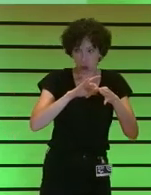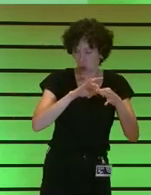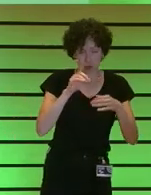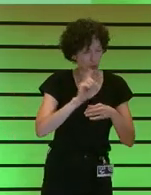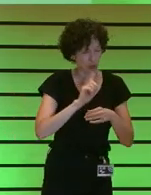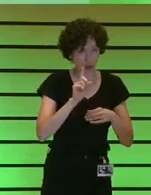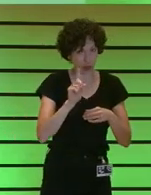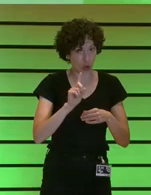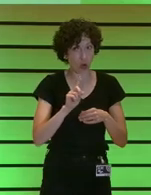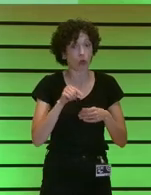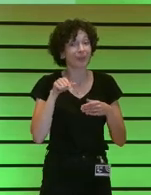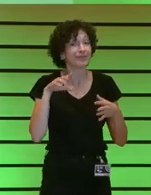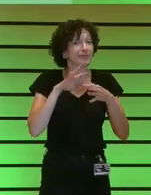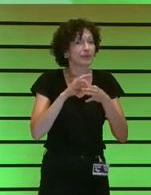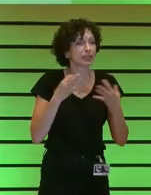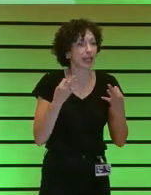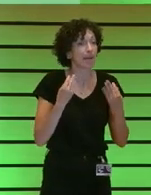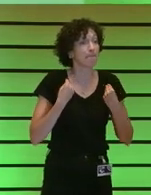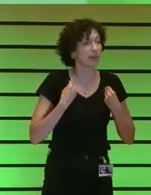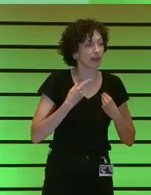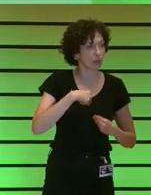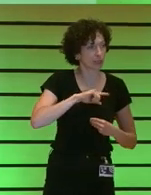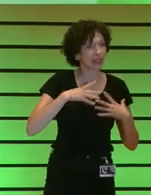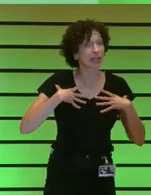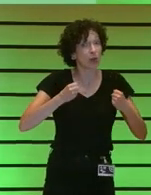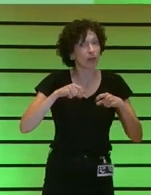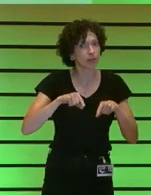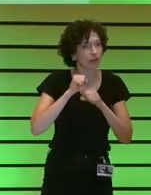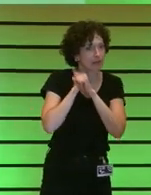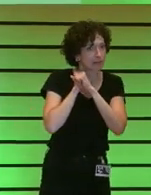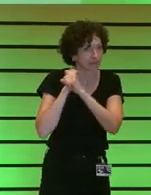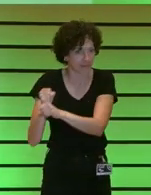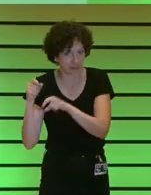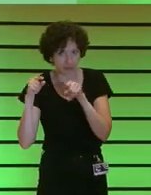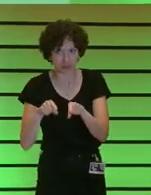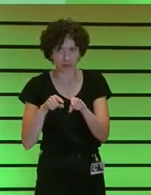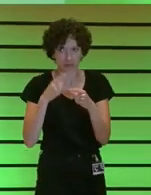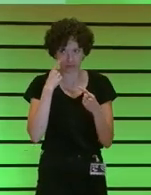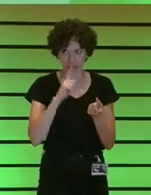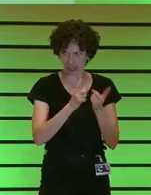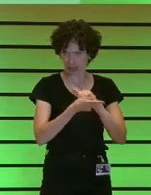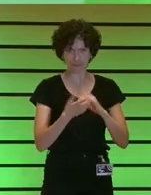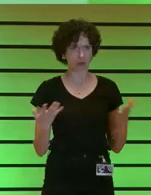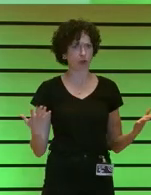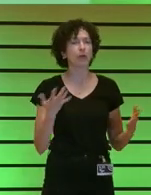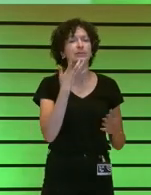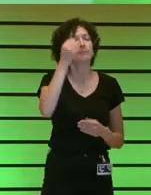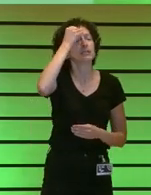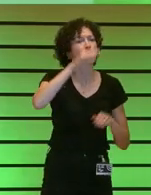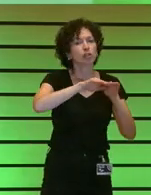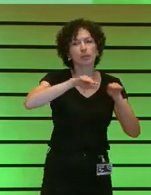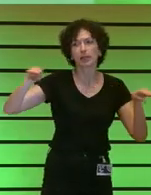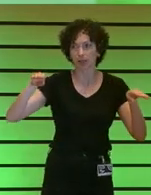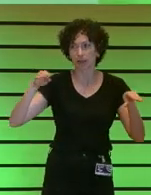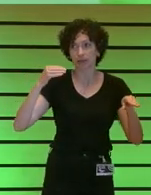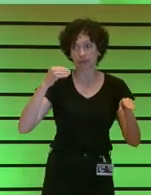nuestra vida nuestra salud depende de eso fijaros qué cambio cuando pensemos en sostenibilidad es la